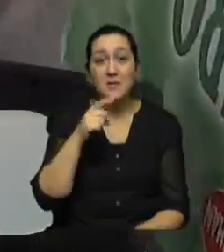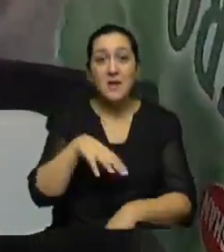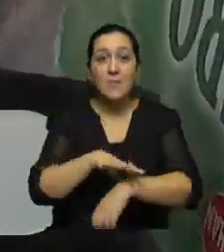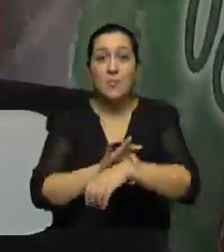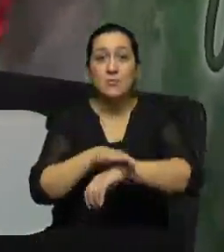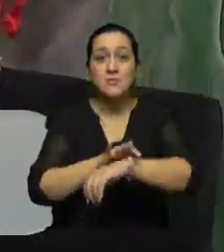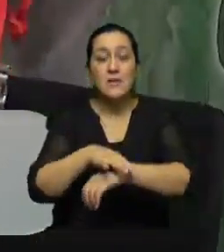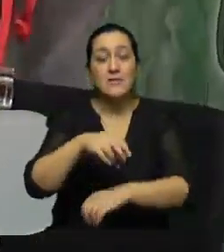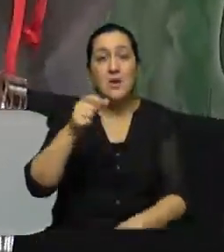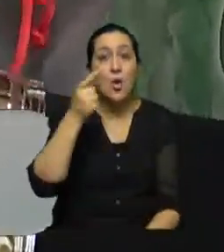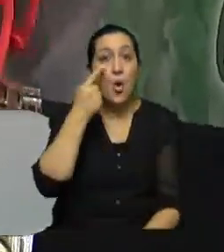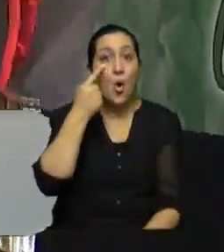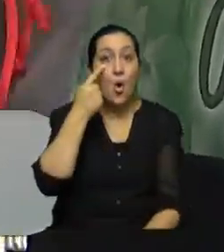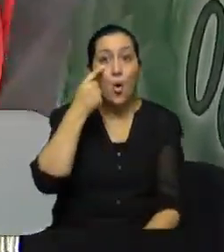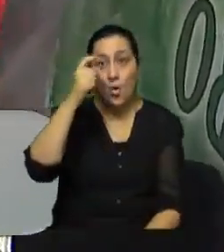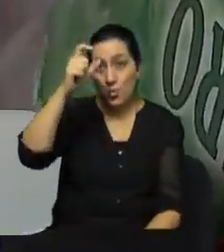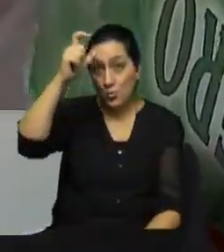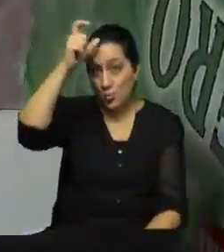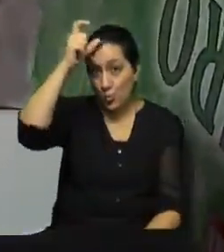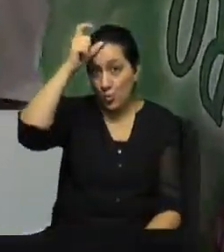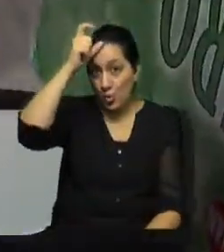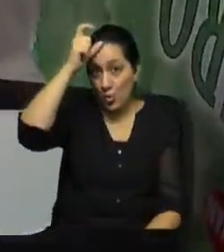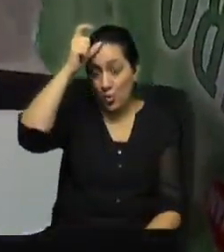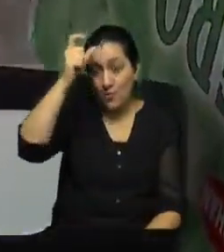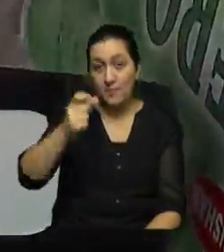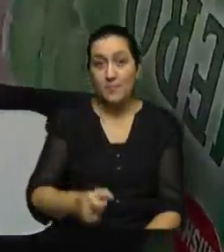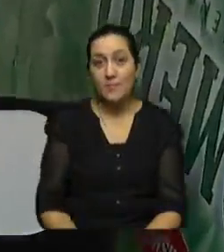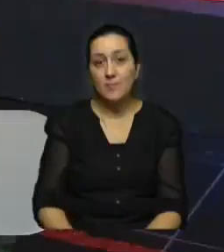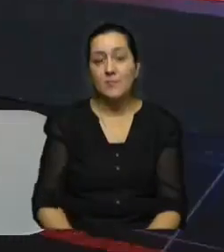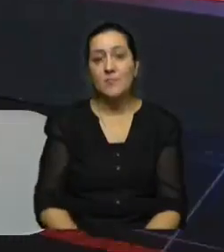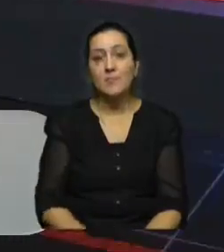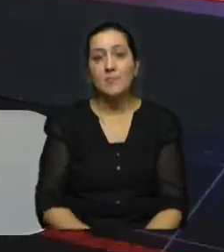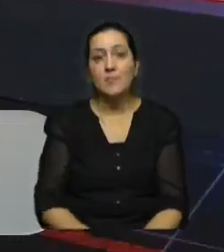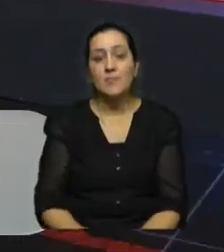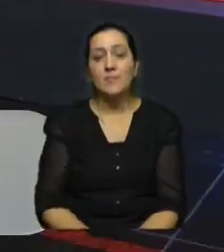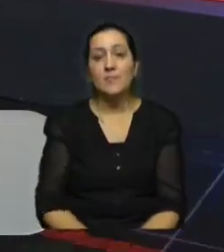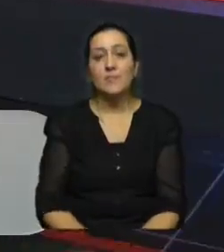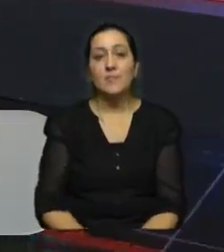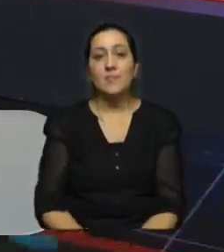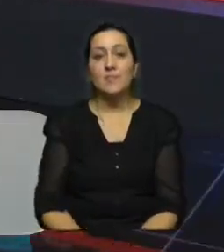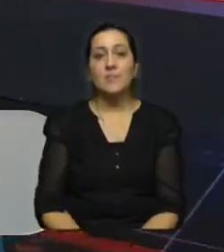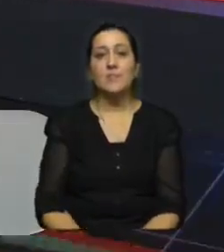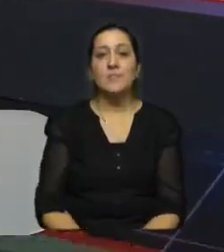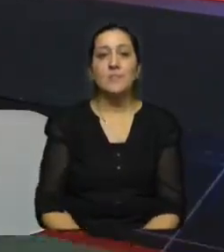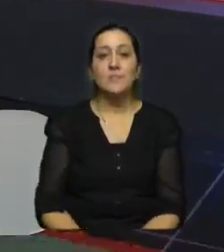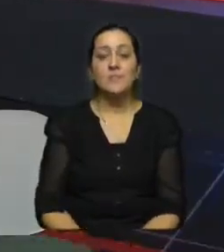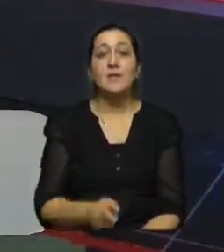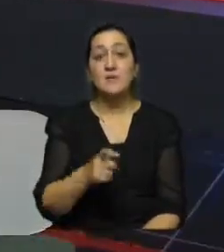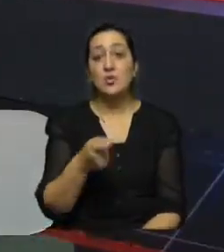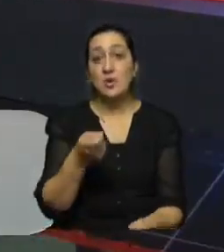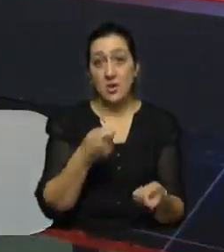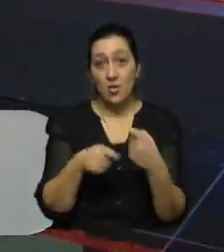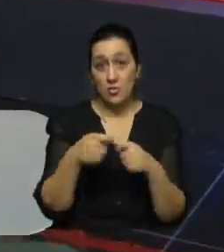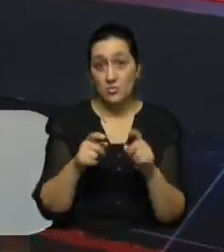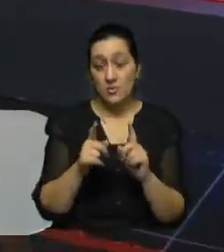pulsera del ojo turco. Acá te aclara son creencias. Que lo tiene en el tobillo. Y es negocio también,